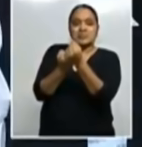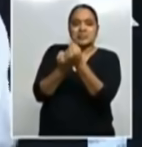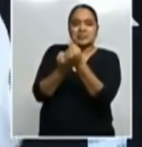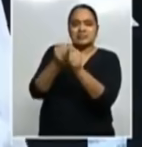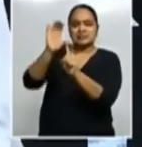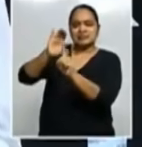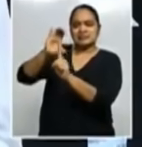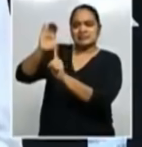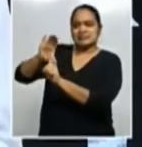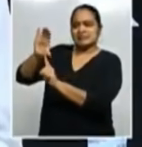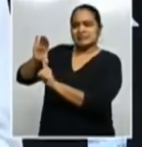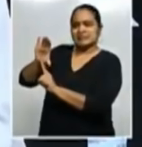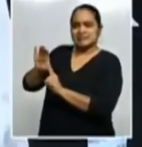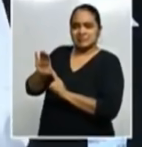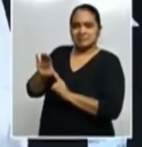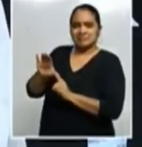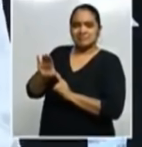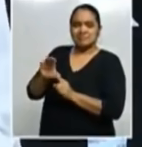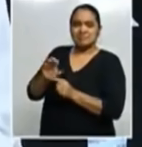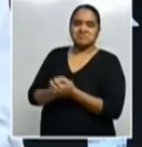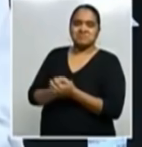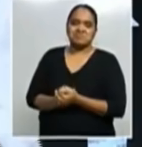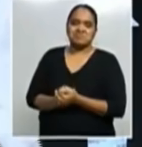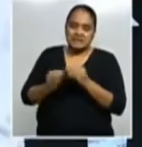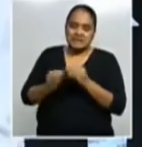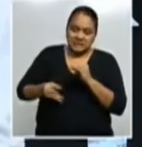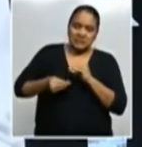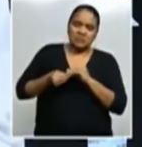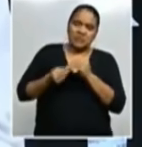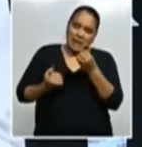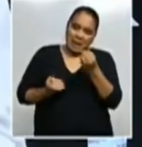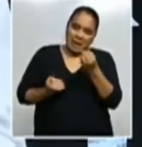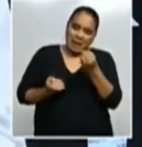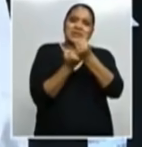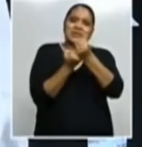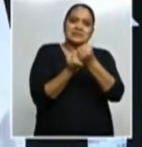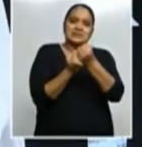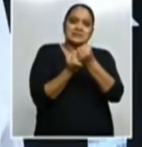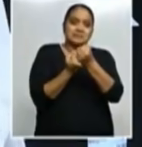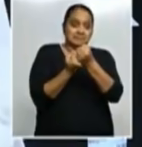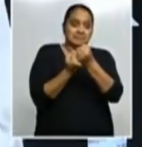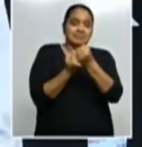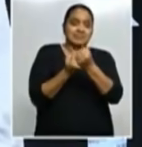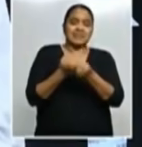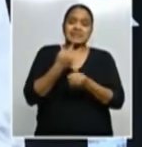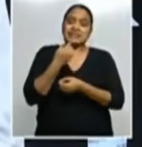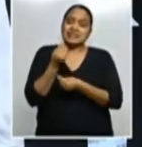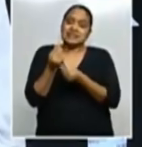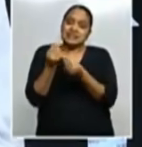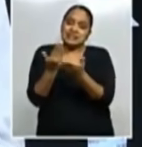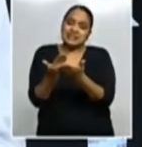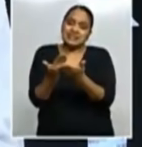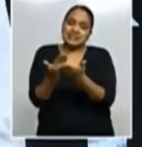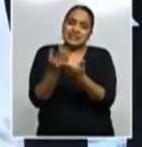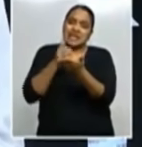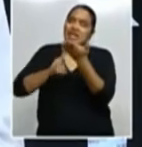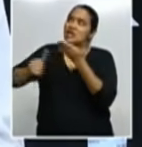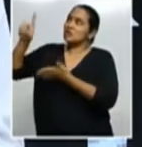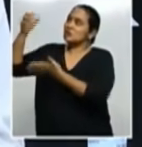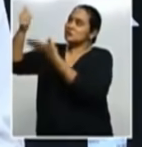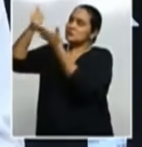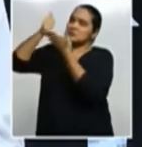quien en su trinchera. Vamos a sumar, no a restar. Y yo sé que de la mano de Dios vamos a